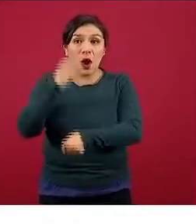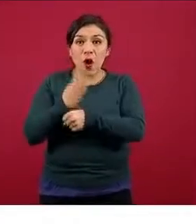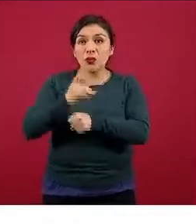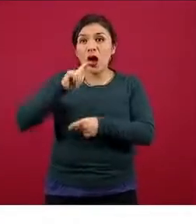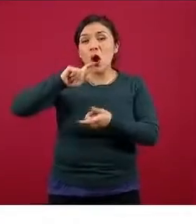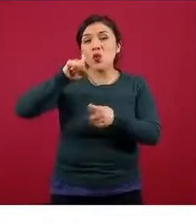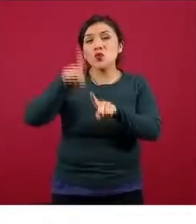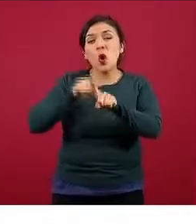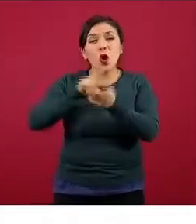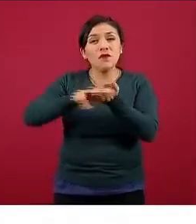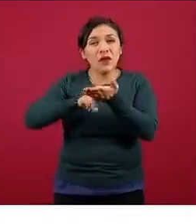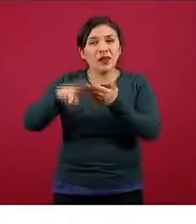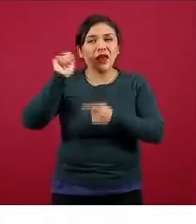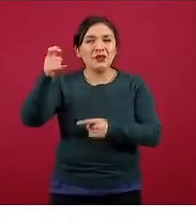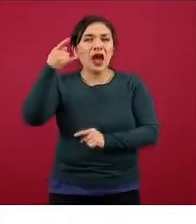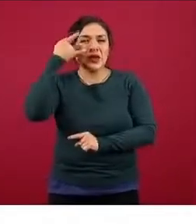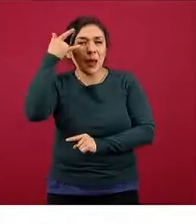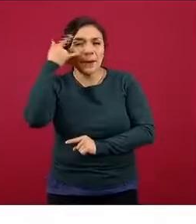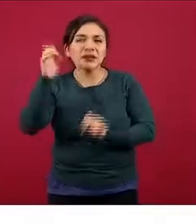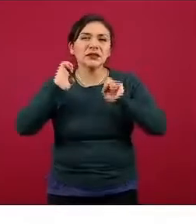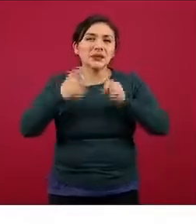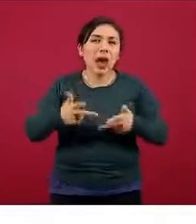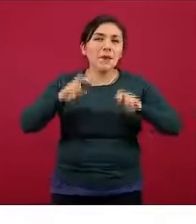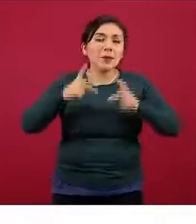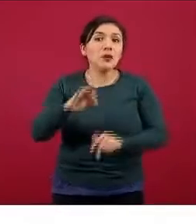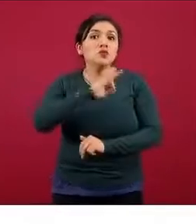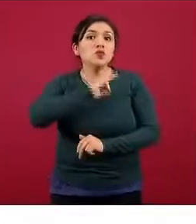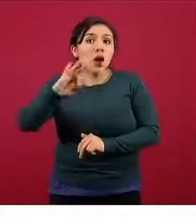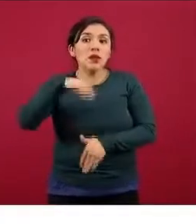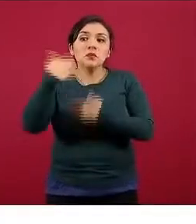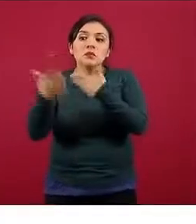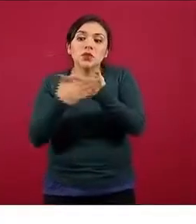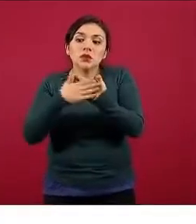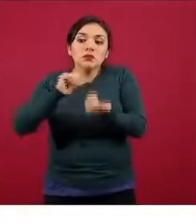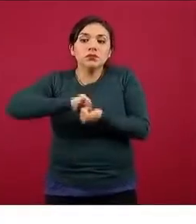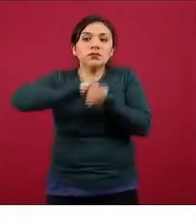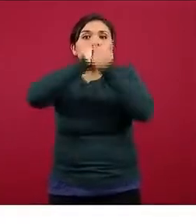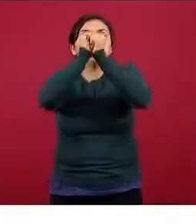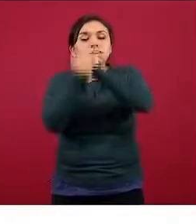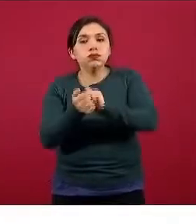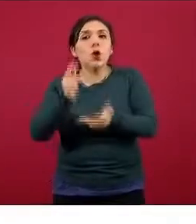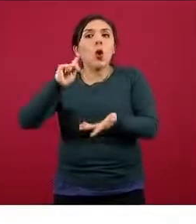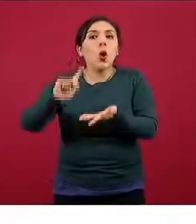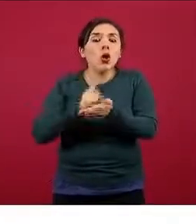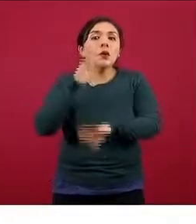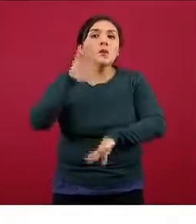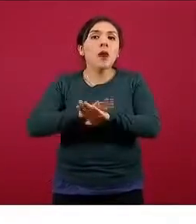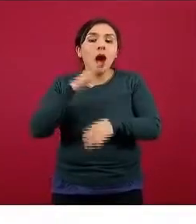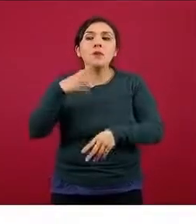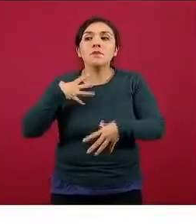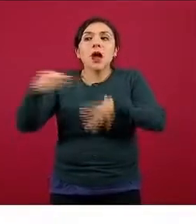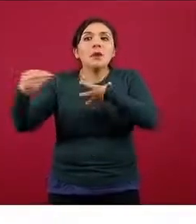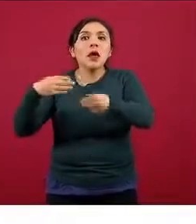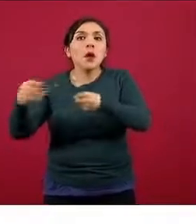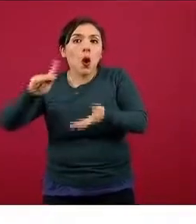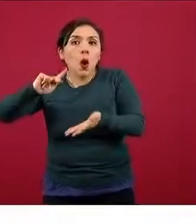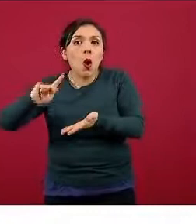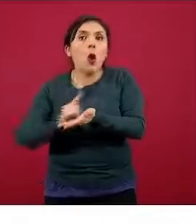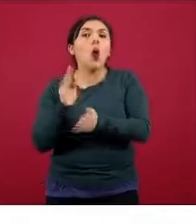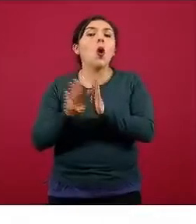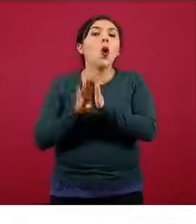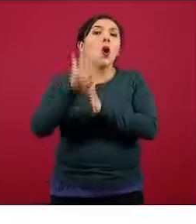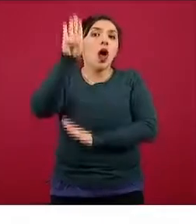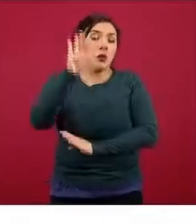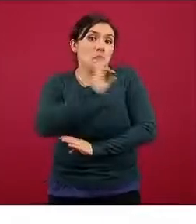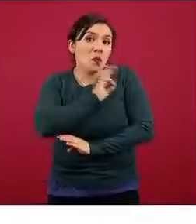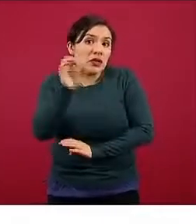en verde, como es Campeche y Chiapas, puedan presentar también algún dato de rebrote y puedan incrementar su